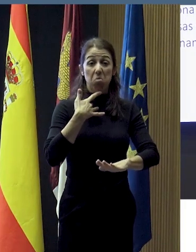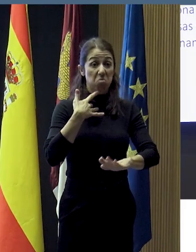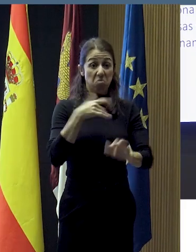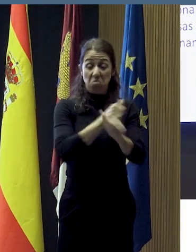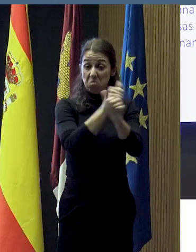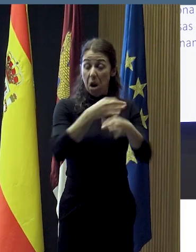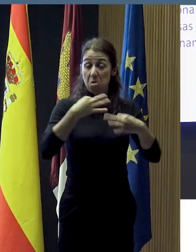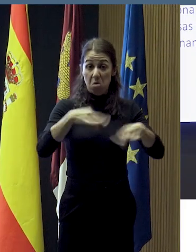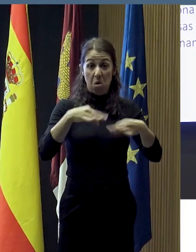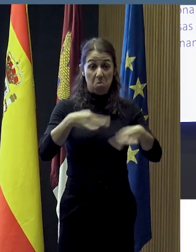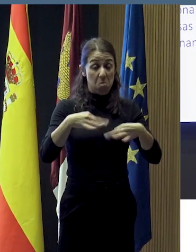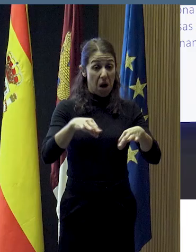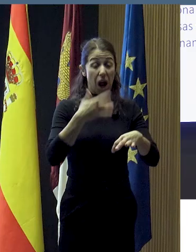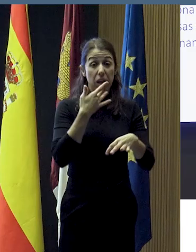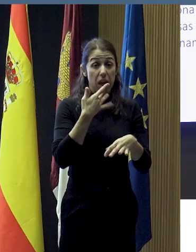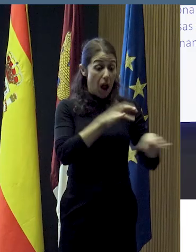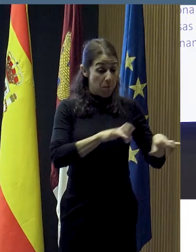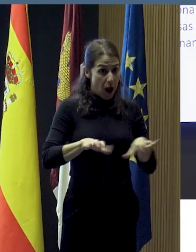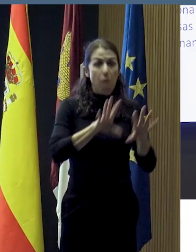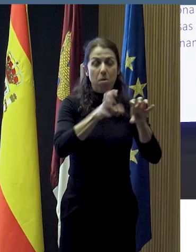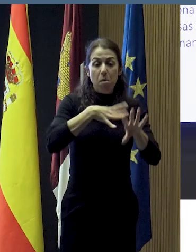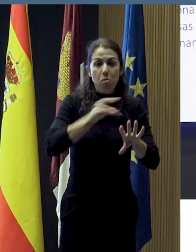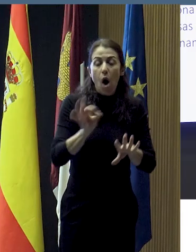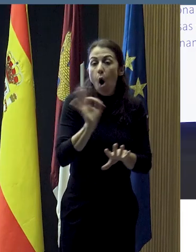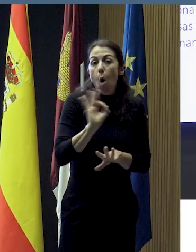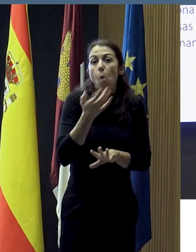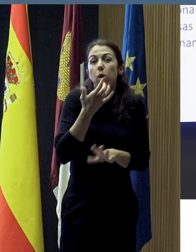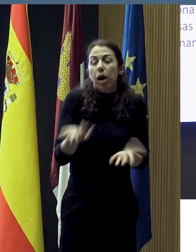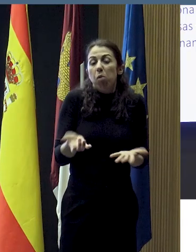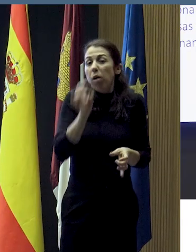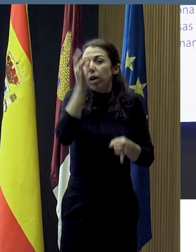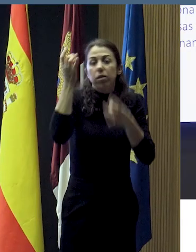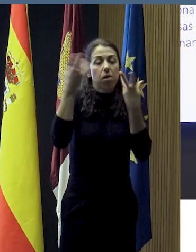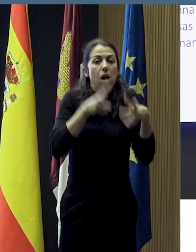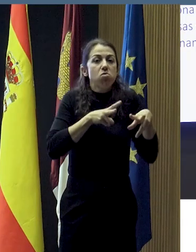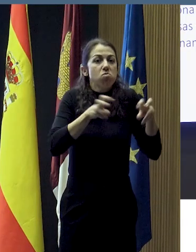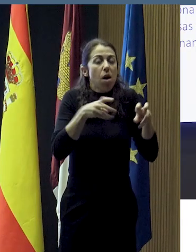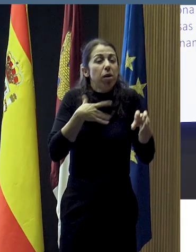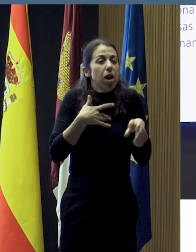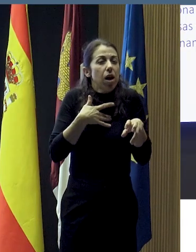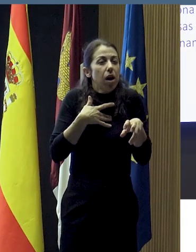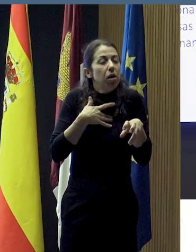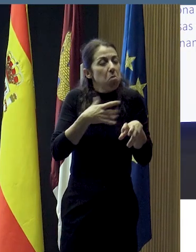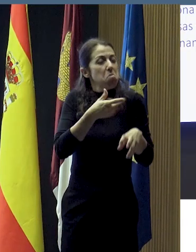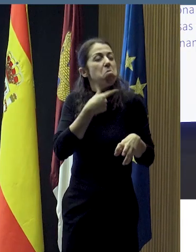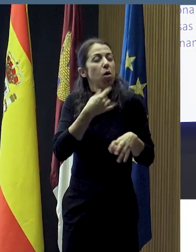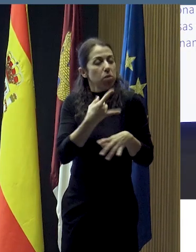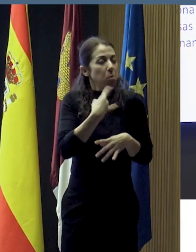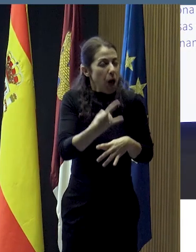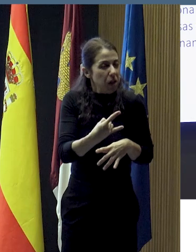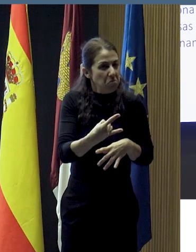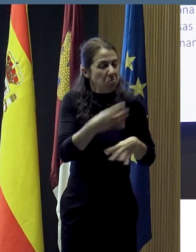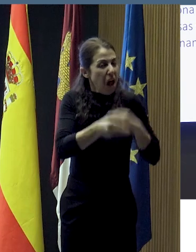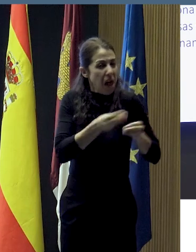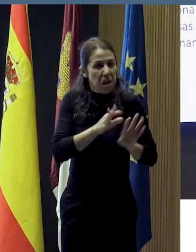y pueden aprender incluso a tocar el piano o alguna actividad nueva que les llame la atención. Por lo tanto, no